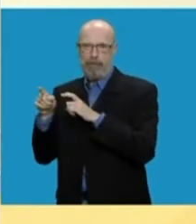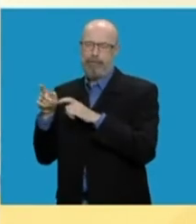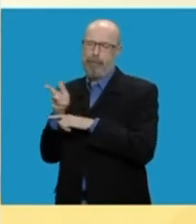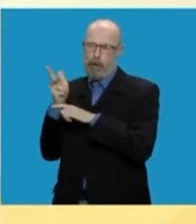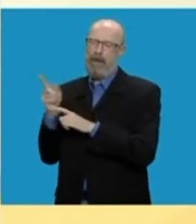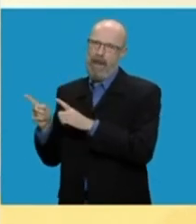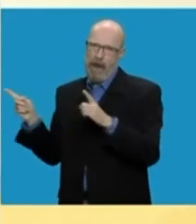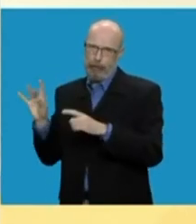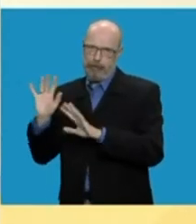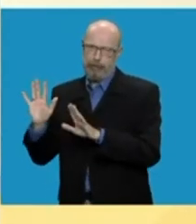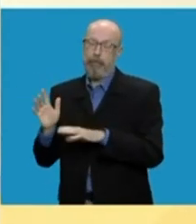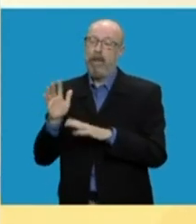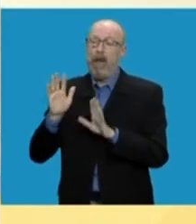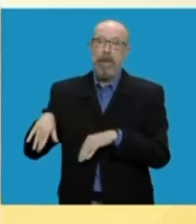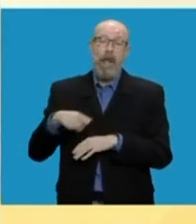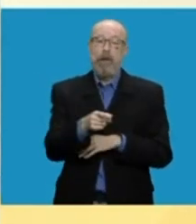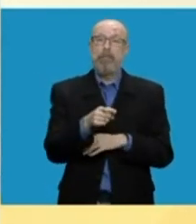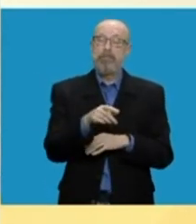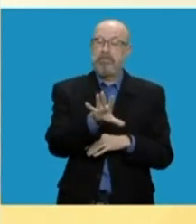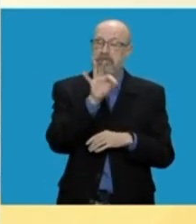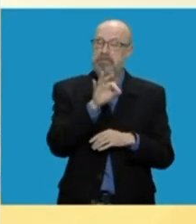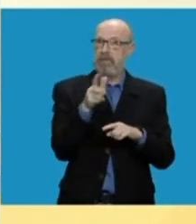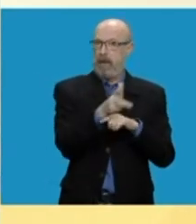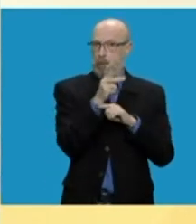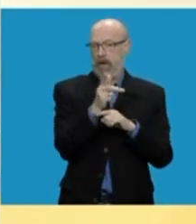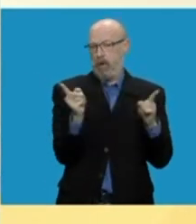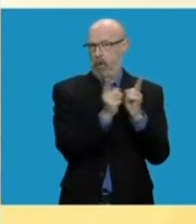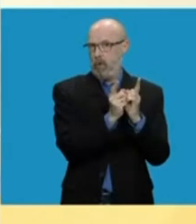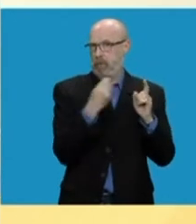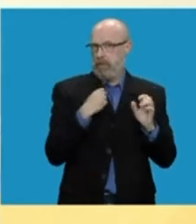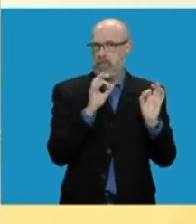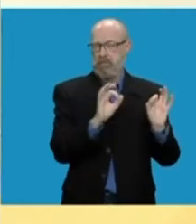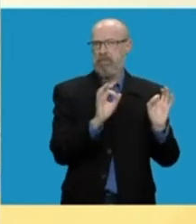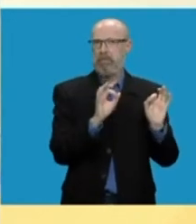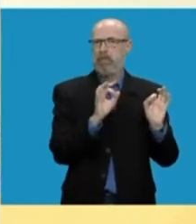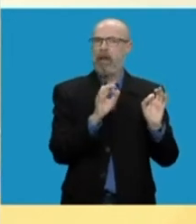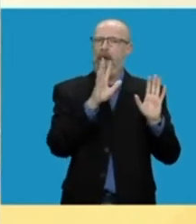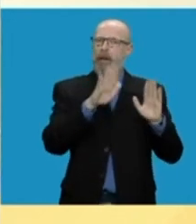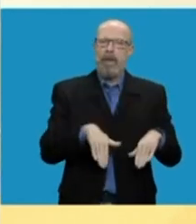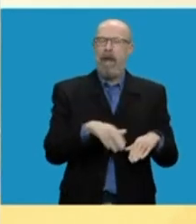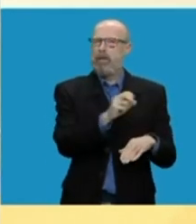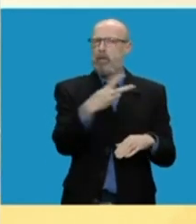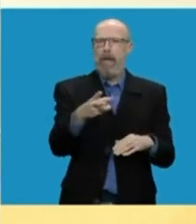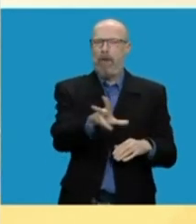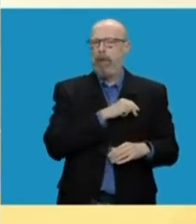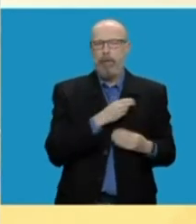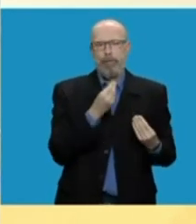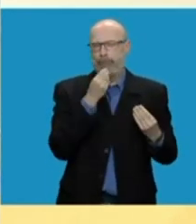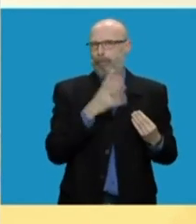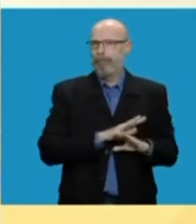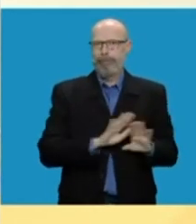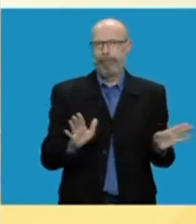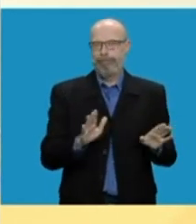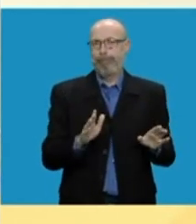es. Y, en fin, pues nos quedamos con este de 10 minutos, que ha dado un magnífico resultado y espero que